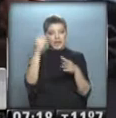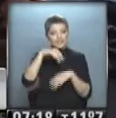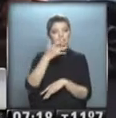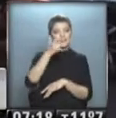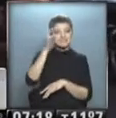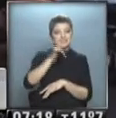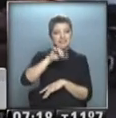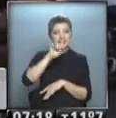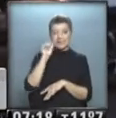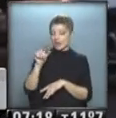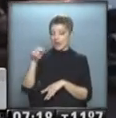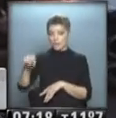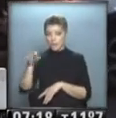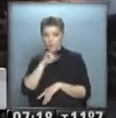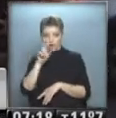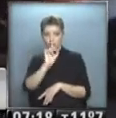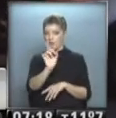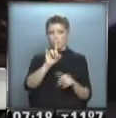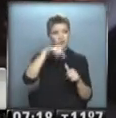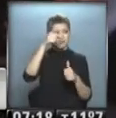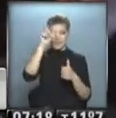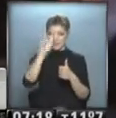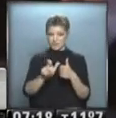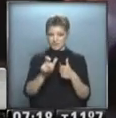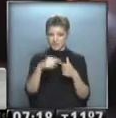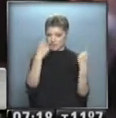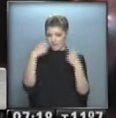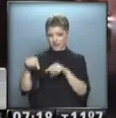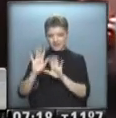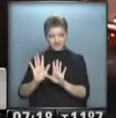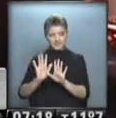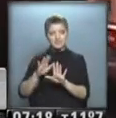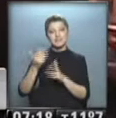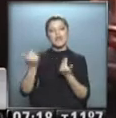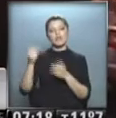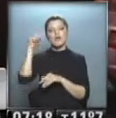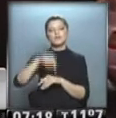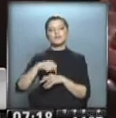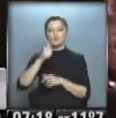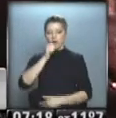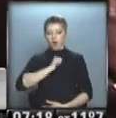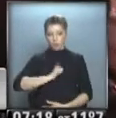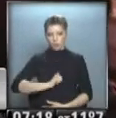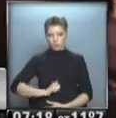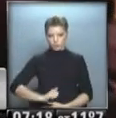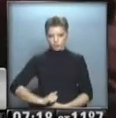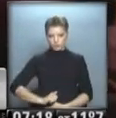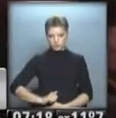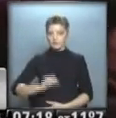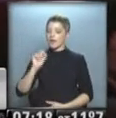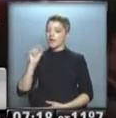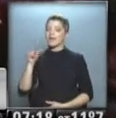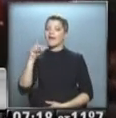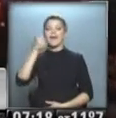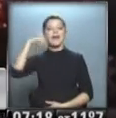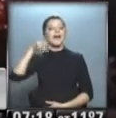a otro familiar. Como decíamos entonces, reiteramos, hoy se le realiza la autopsia al cuerpo